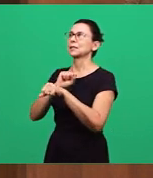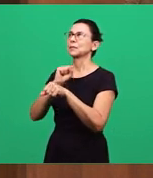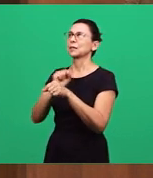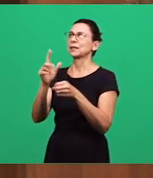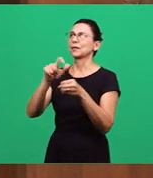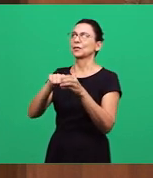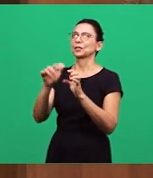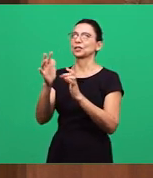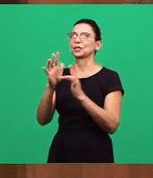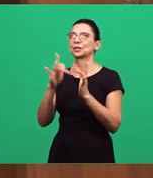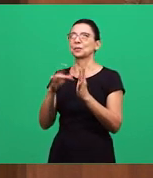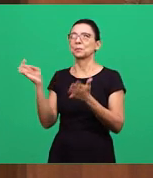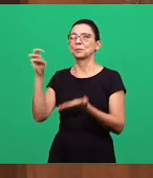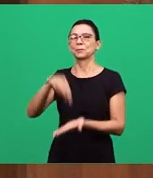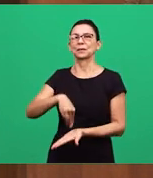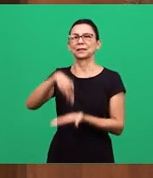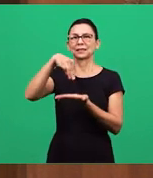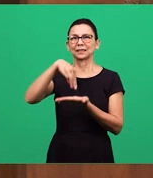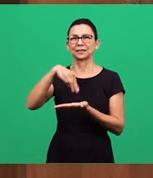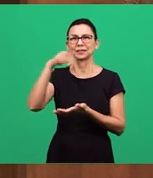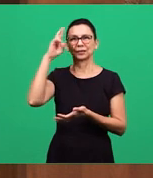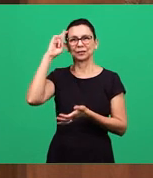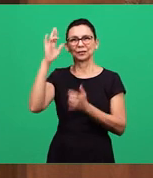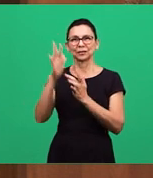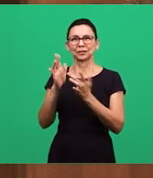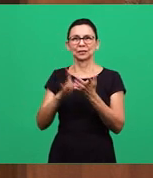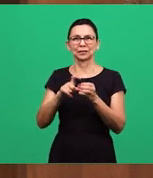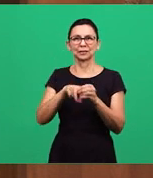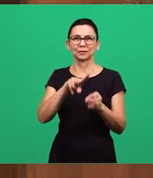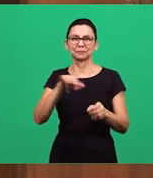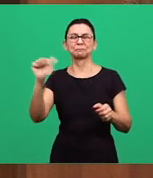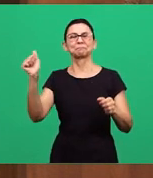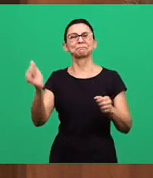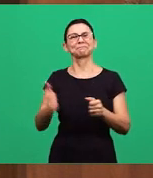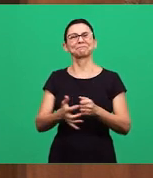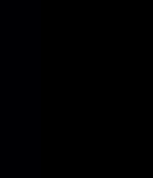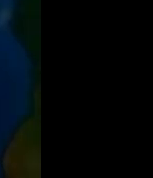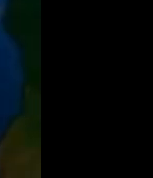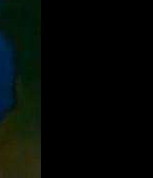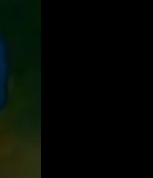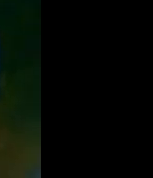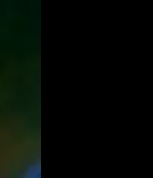de allá vendrá nuestro socorro. Maranata, el Señor Jesús viene.